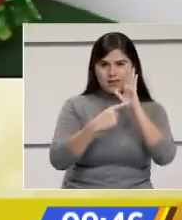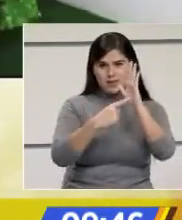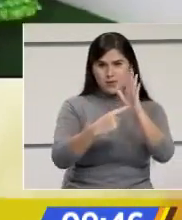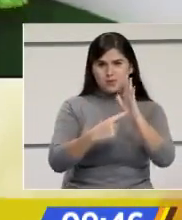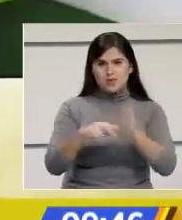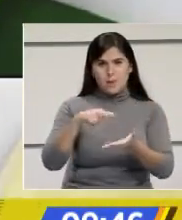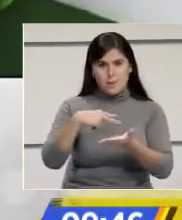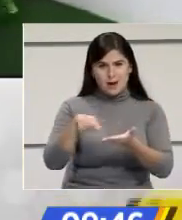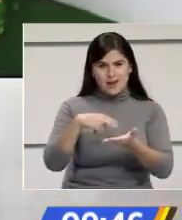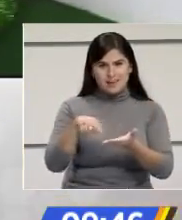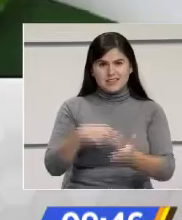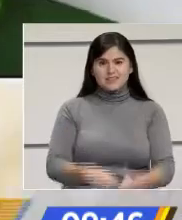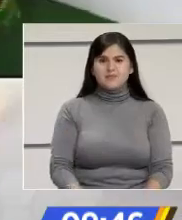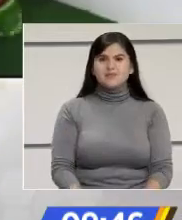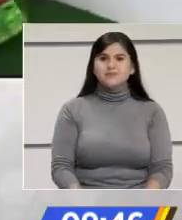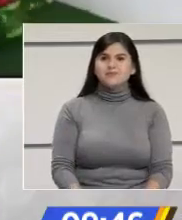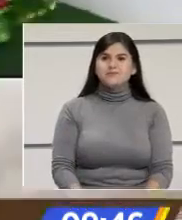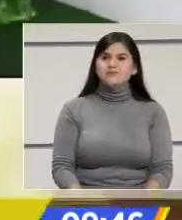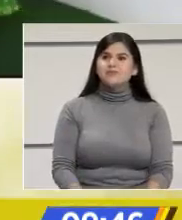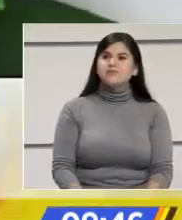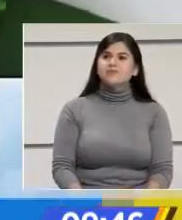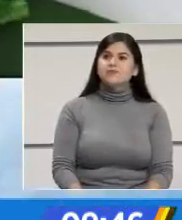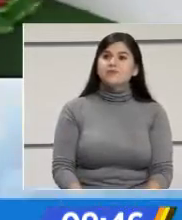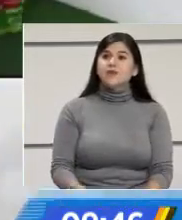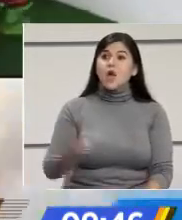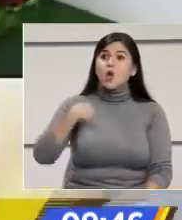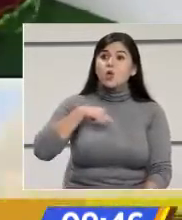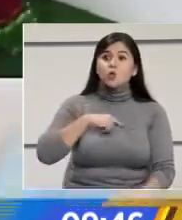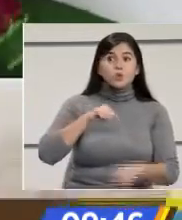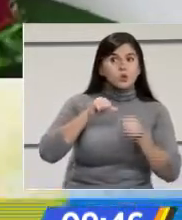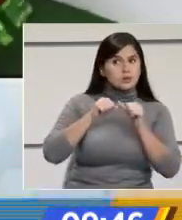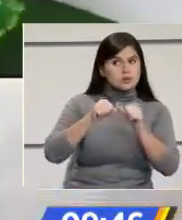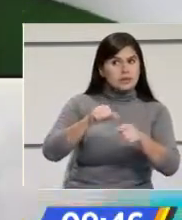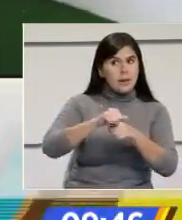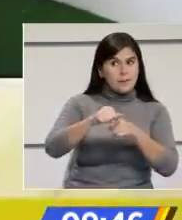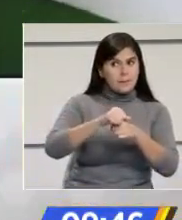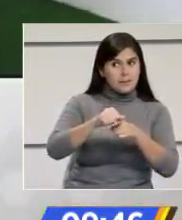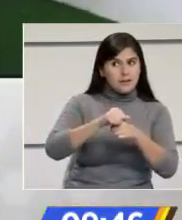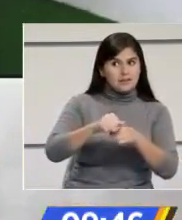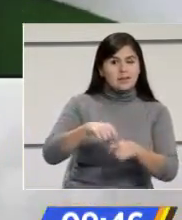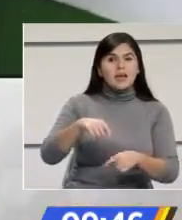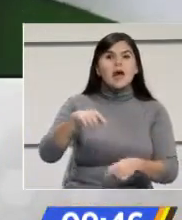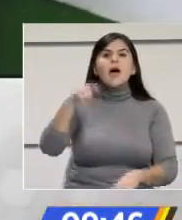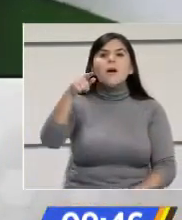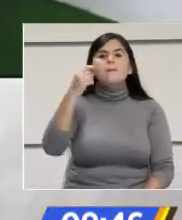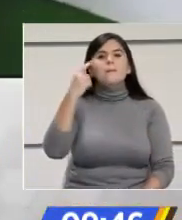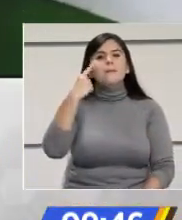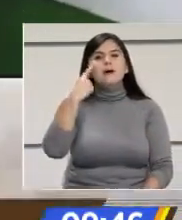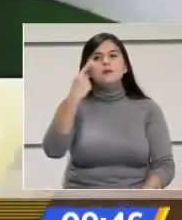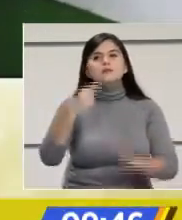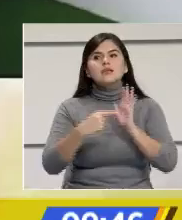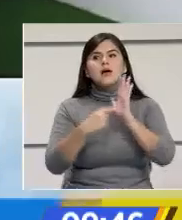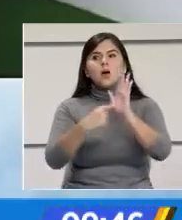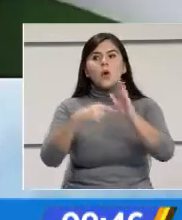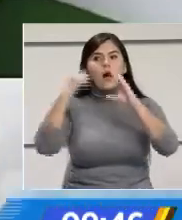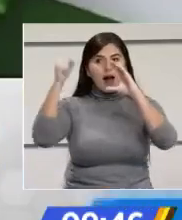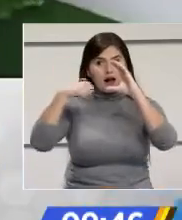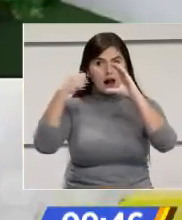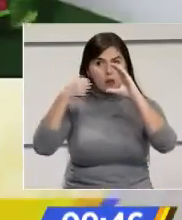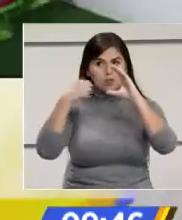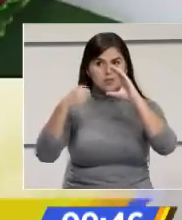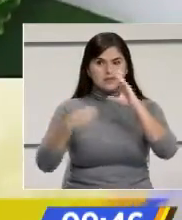Delmis, ¿qué le parece? Sí. Mientras nosotros seguimos practicando, claro, vamos a ver una cápsula que tenemos preparada para todos